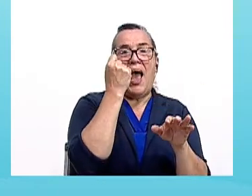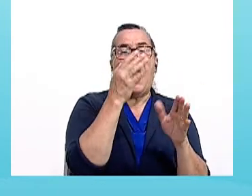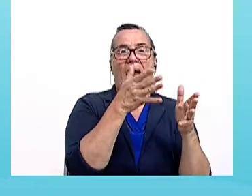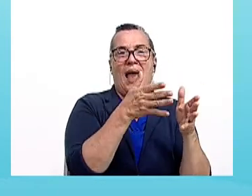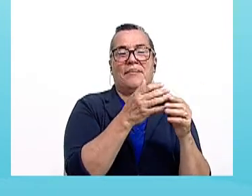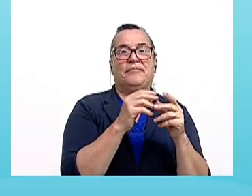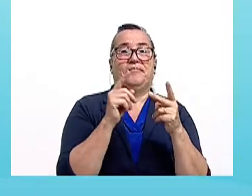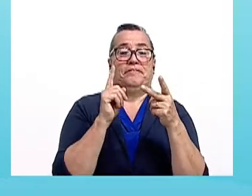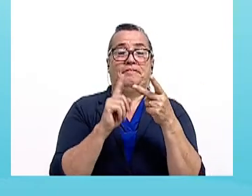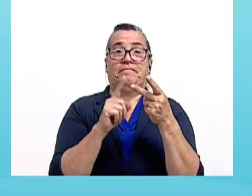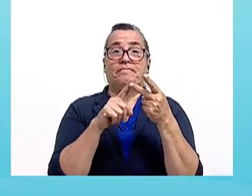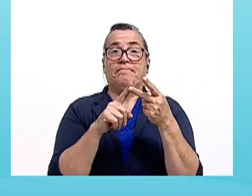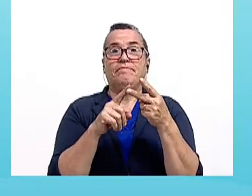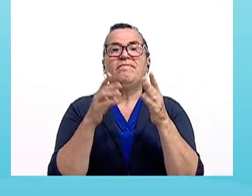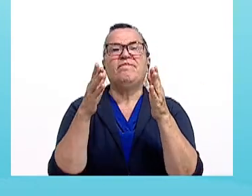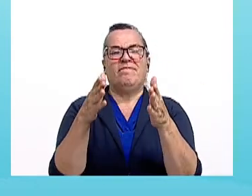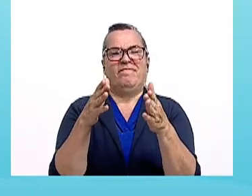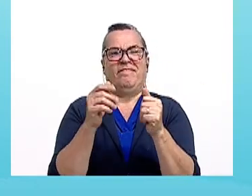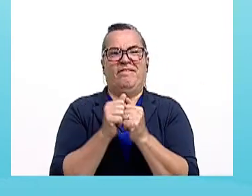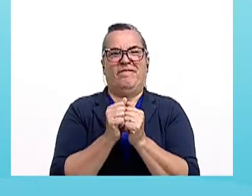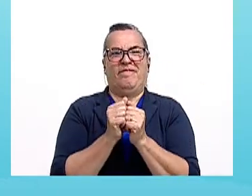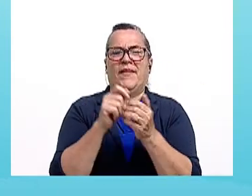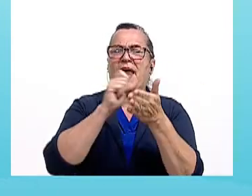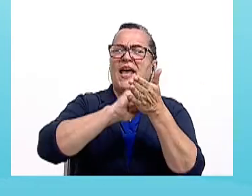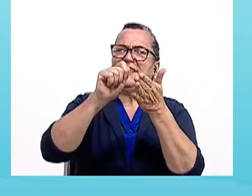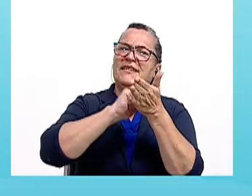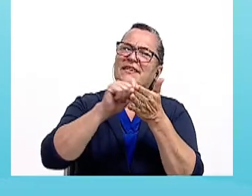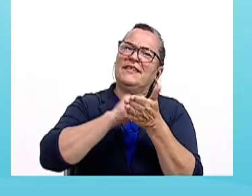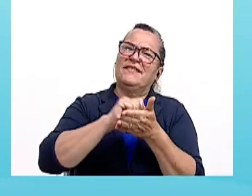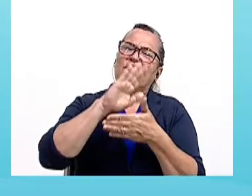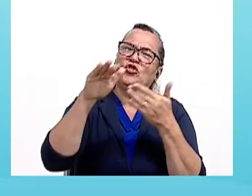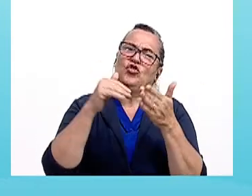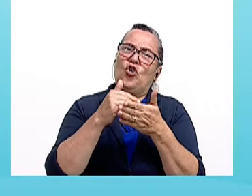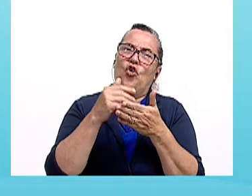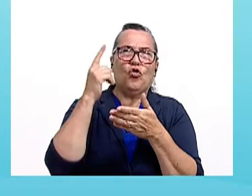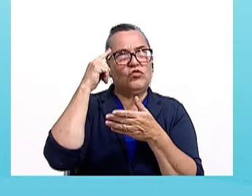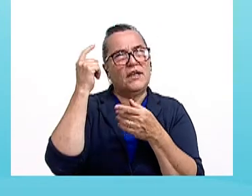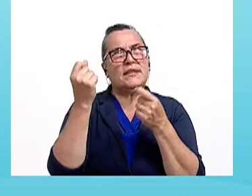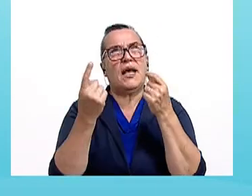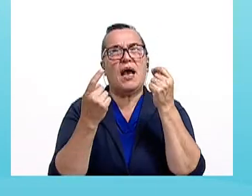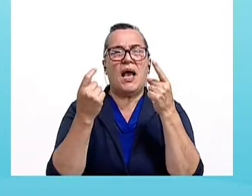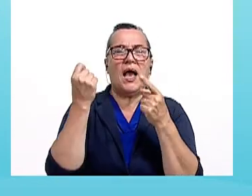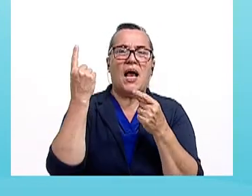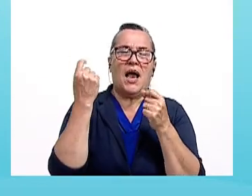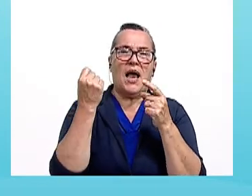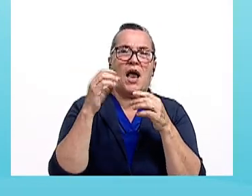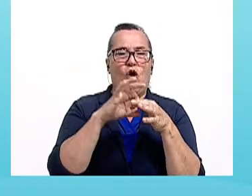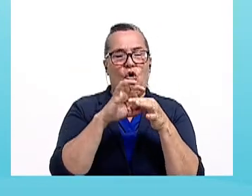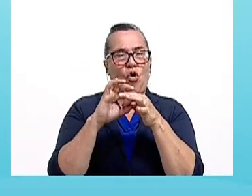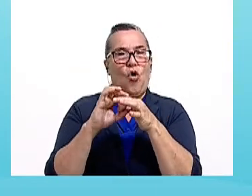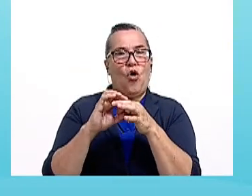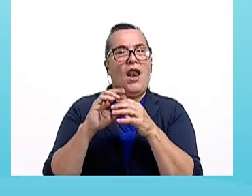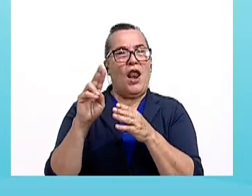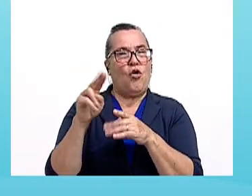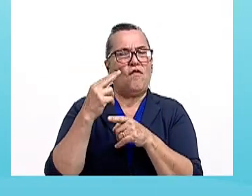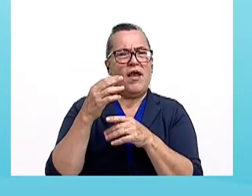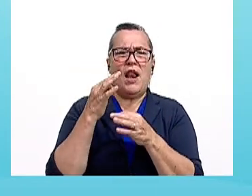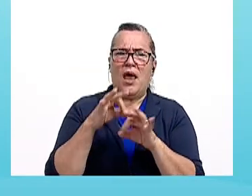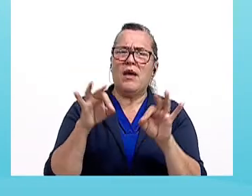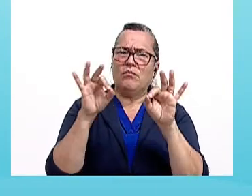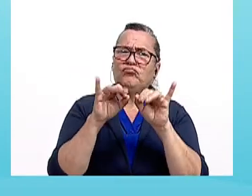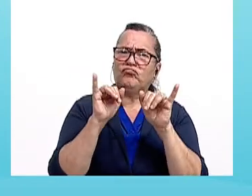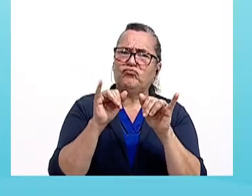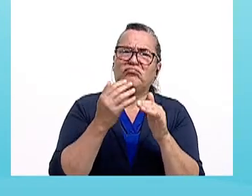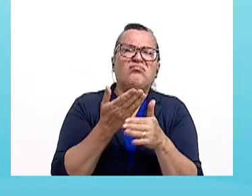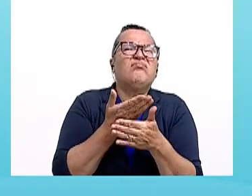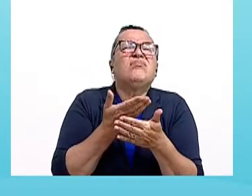vamos. Luego, escribir todo lo que vayan entendiendo sobre la novela, muy importante,